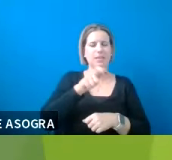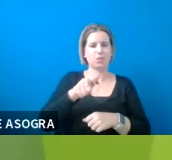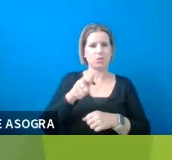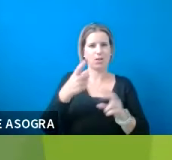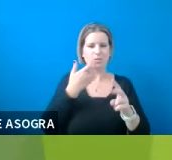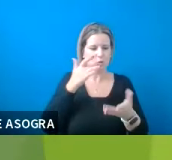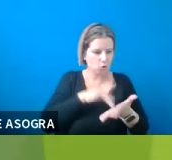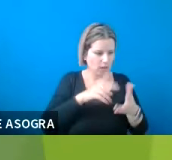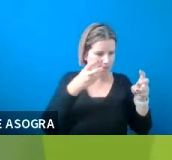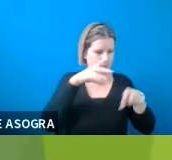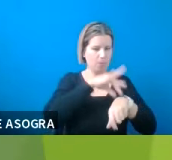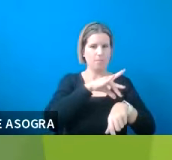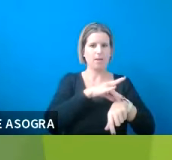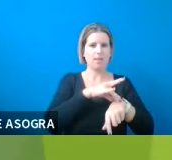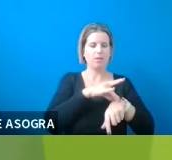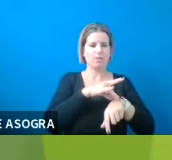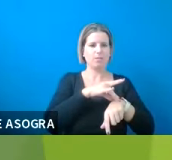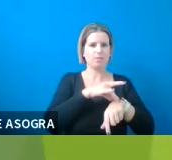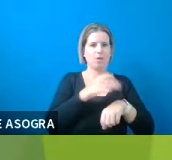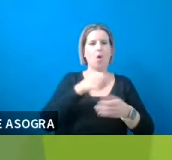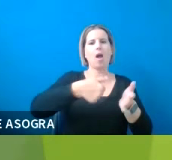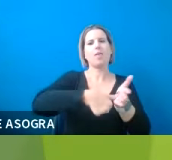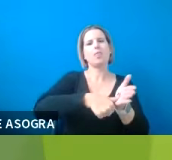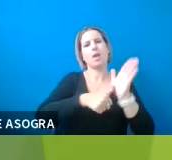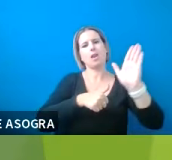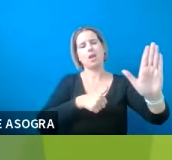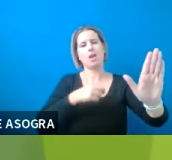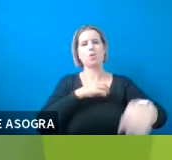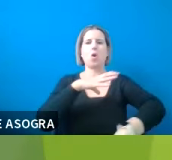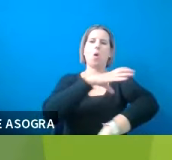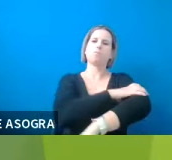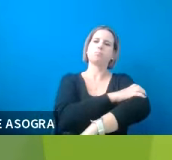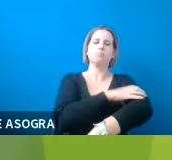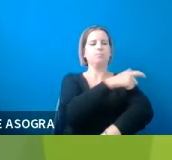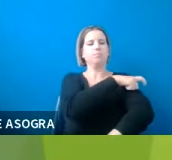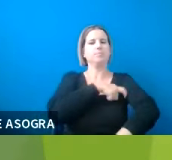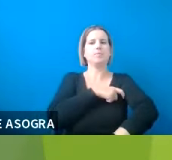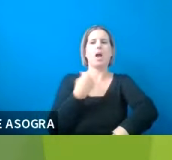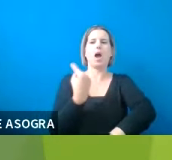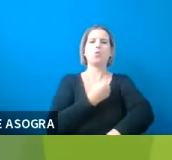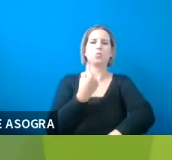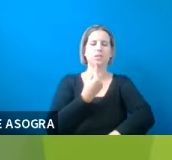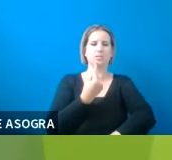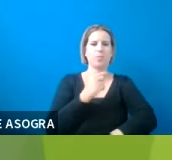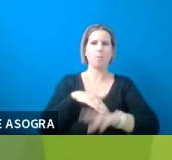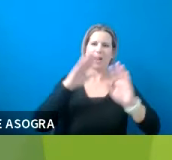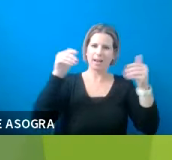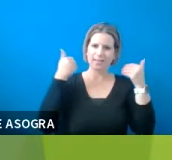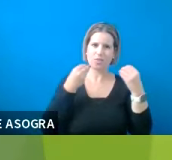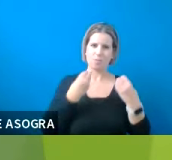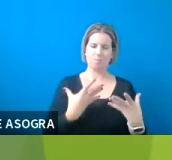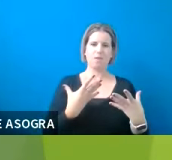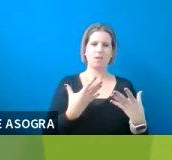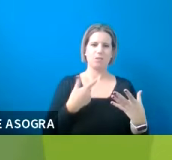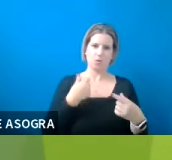médica. Ni tener que llevar un carnet o un brazalete de que soy una persona con autismo para que me traten de la forma que